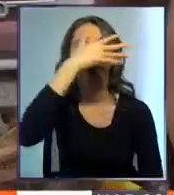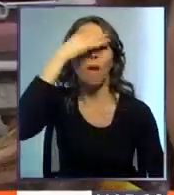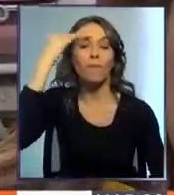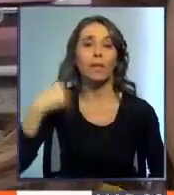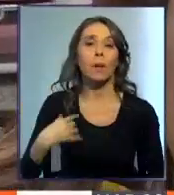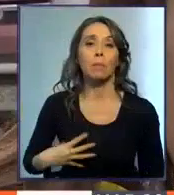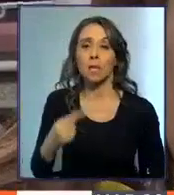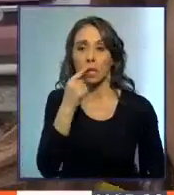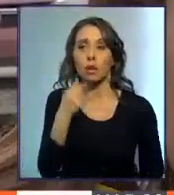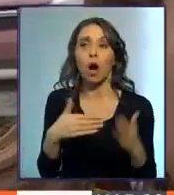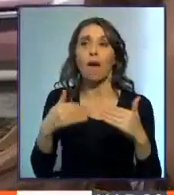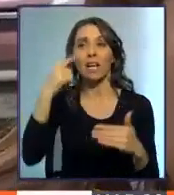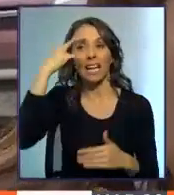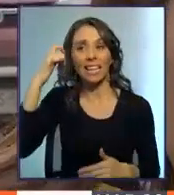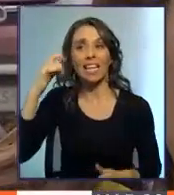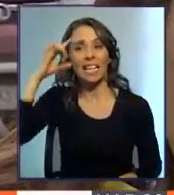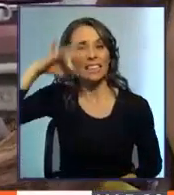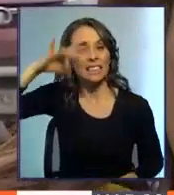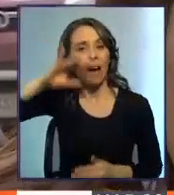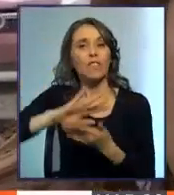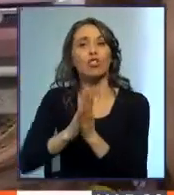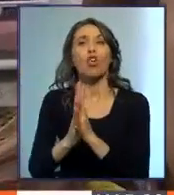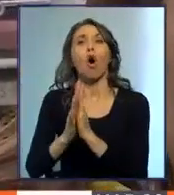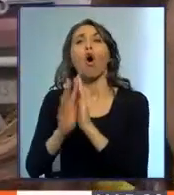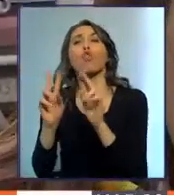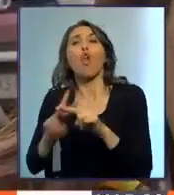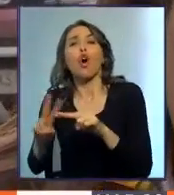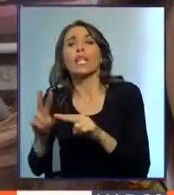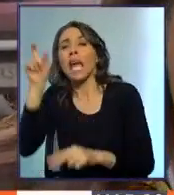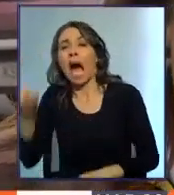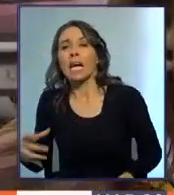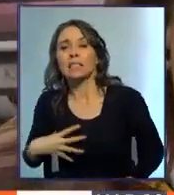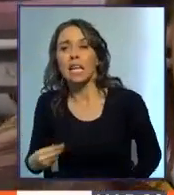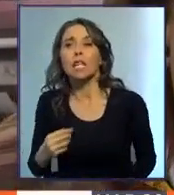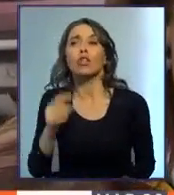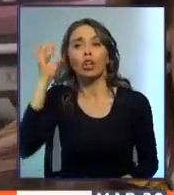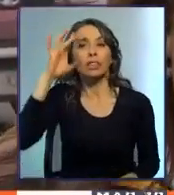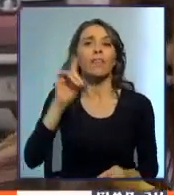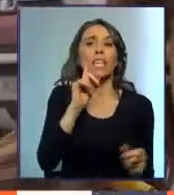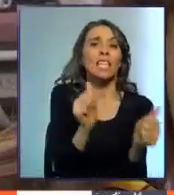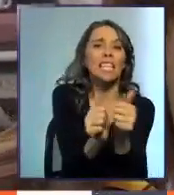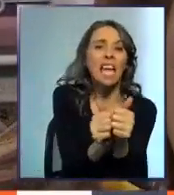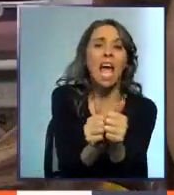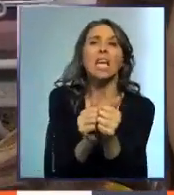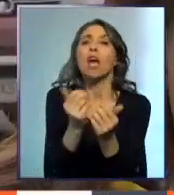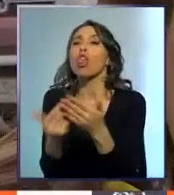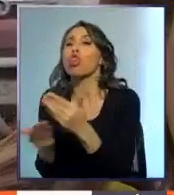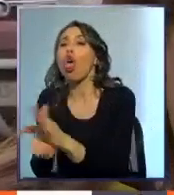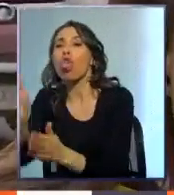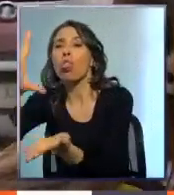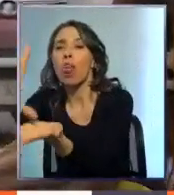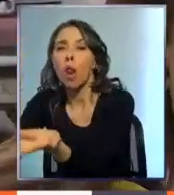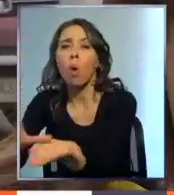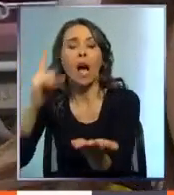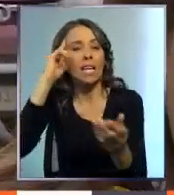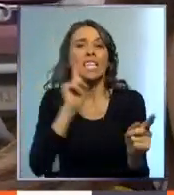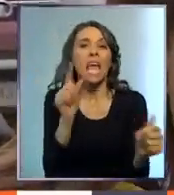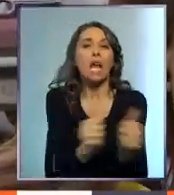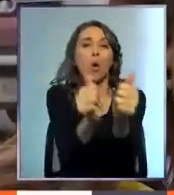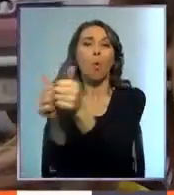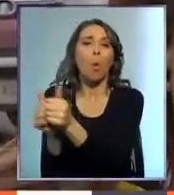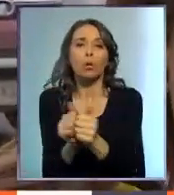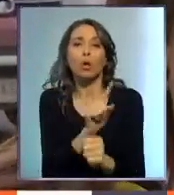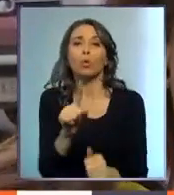hijo. Que a veces uno creemos saber todo de nuestros hijos, todo, dónde están, con quién están, con quiénes se juntan, y nunca es